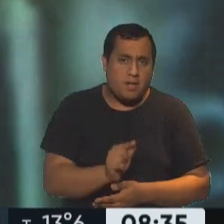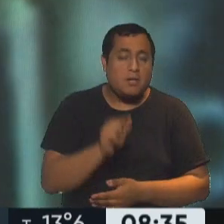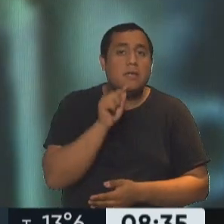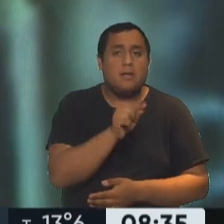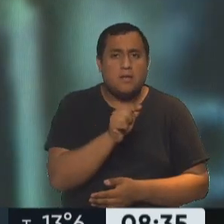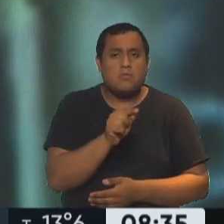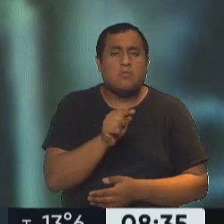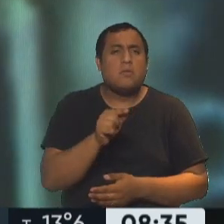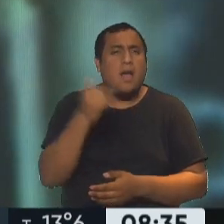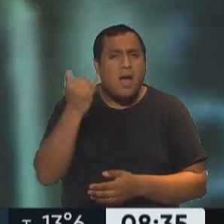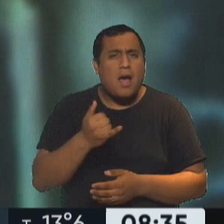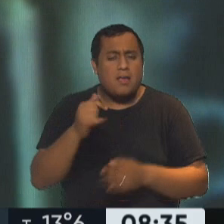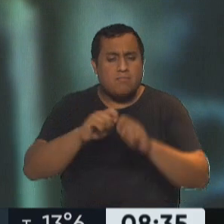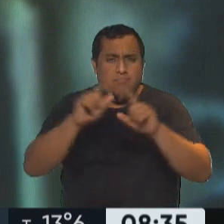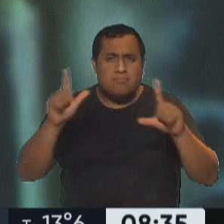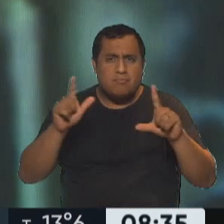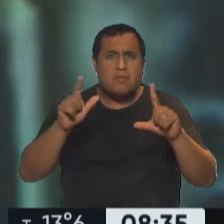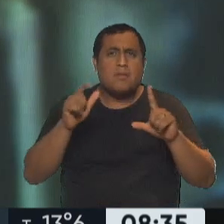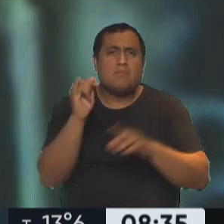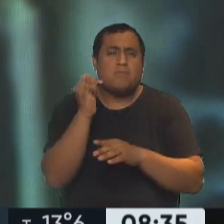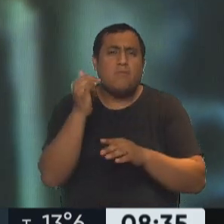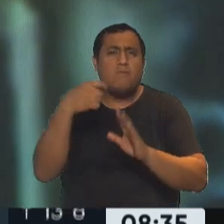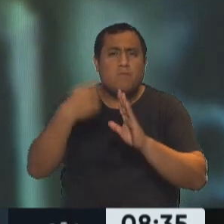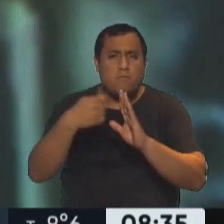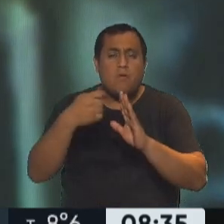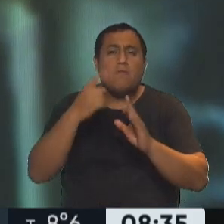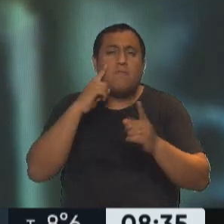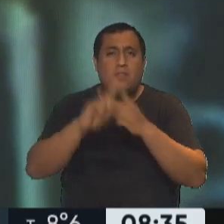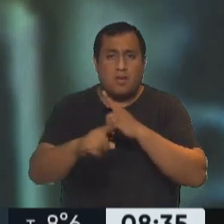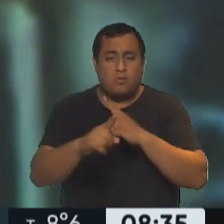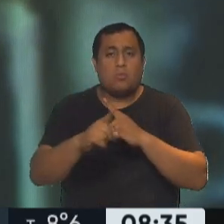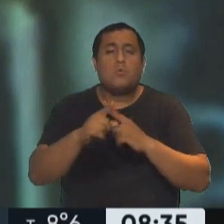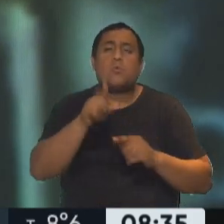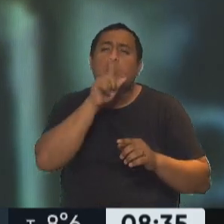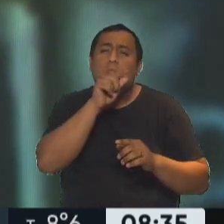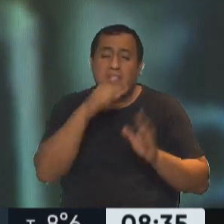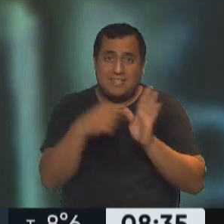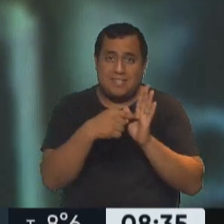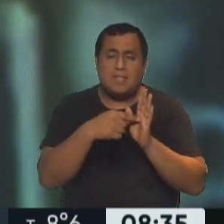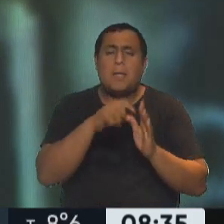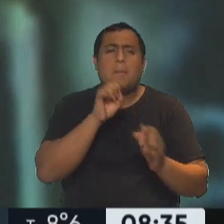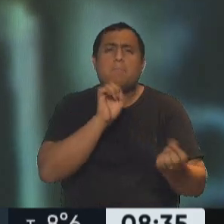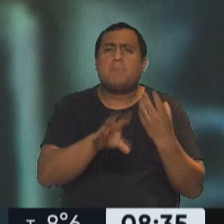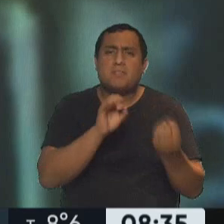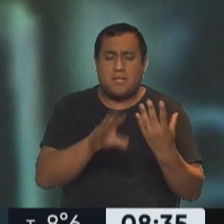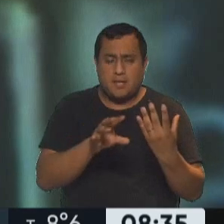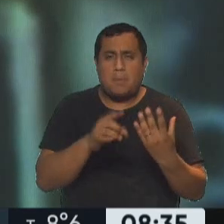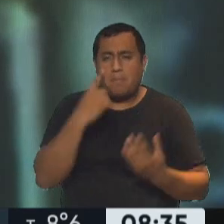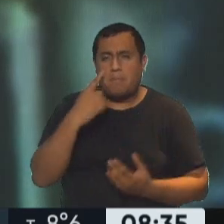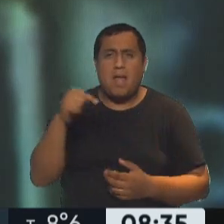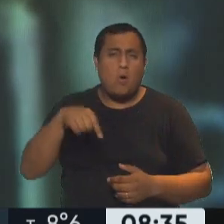de una transmisión en vivo de la red social Twitter en la que había mensajes como estos que vas a